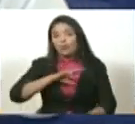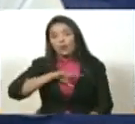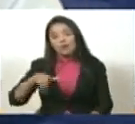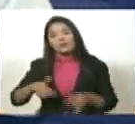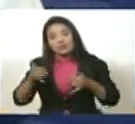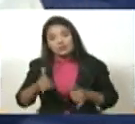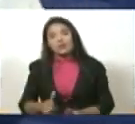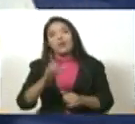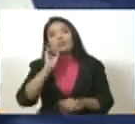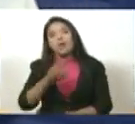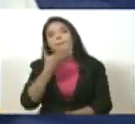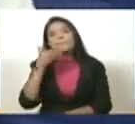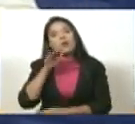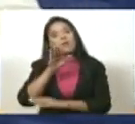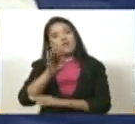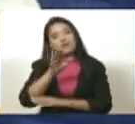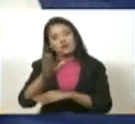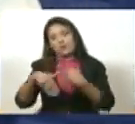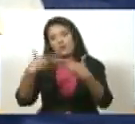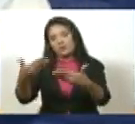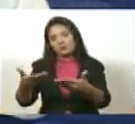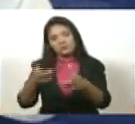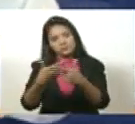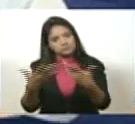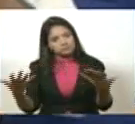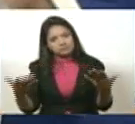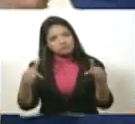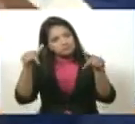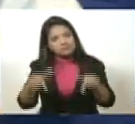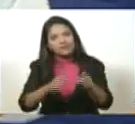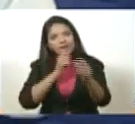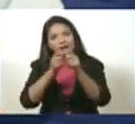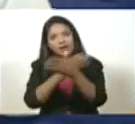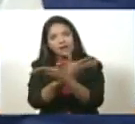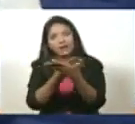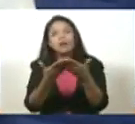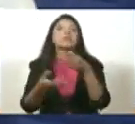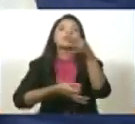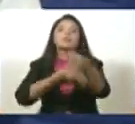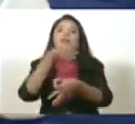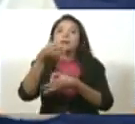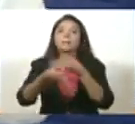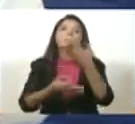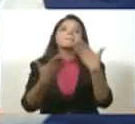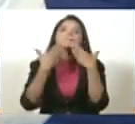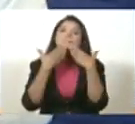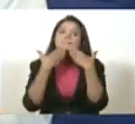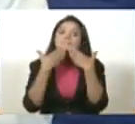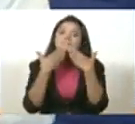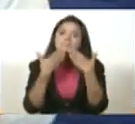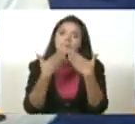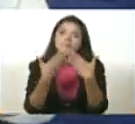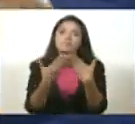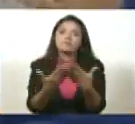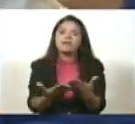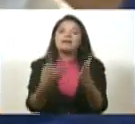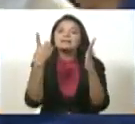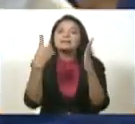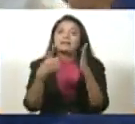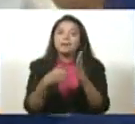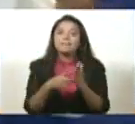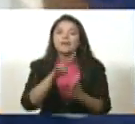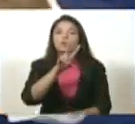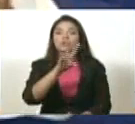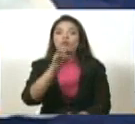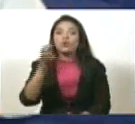hijas merecen un futuro mejor. Así que en esta rueda de prensa de balance queremos agradecer a los 6.200